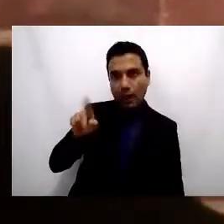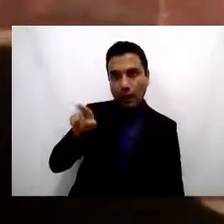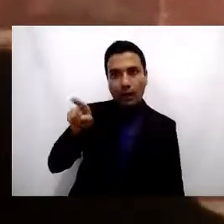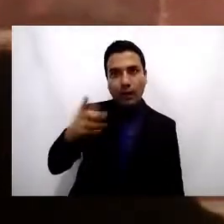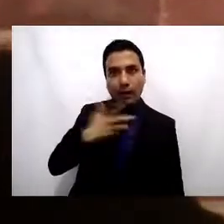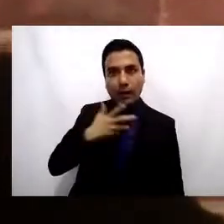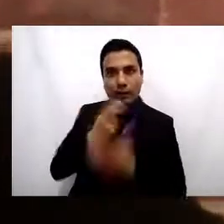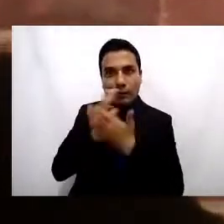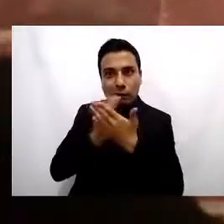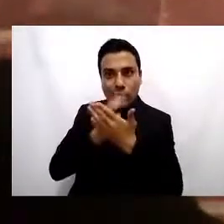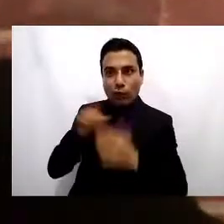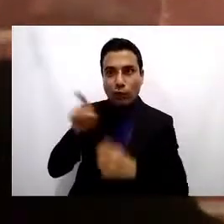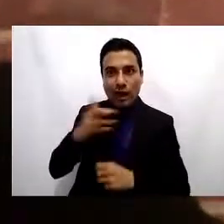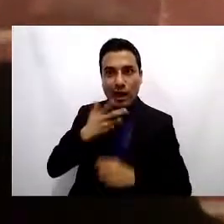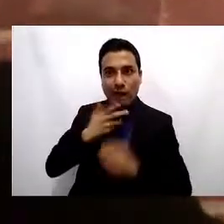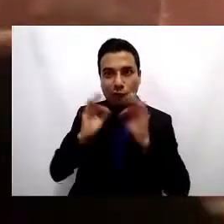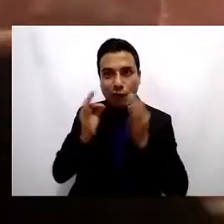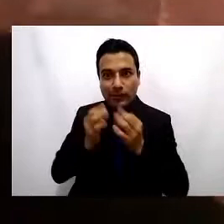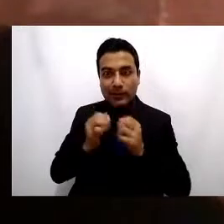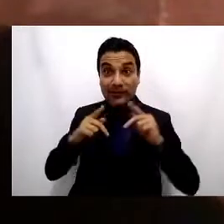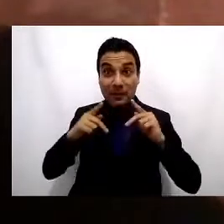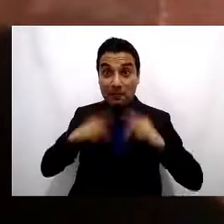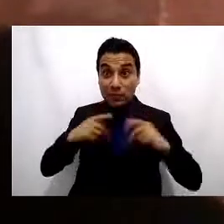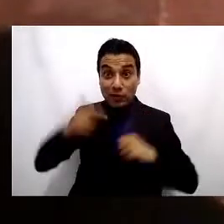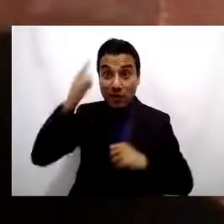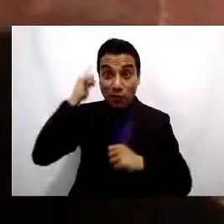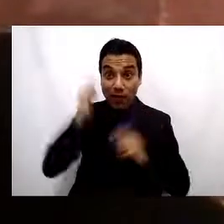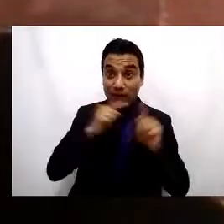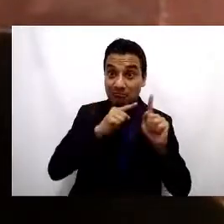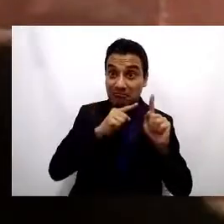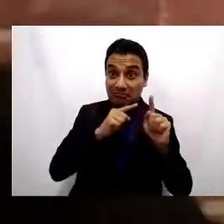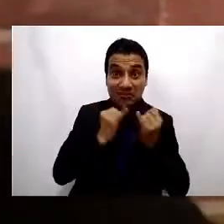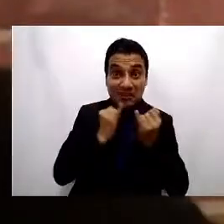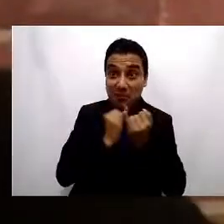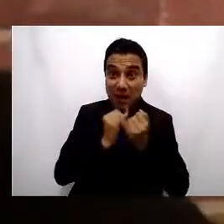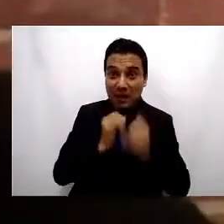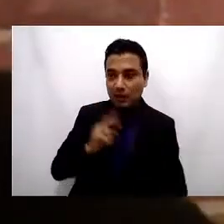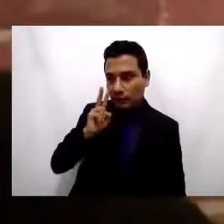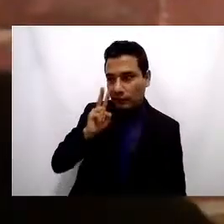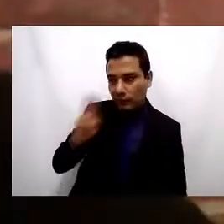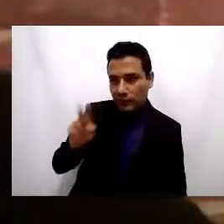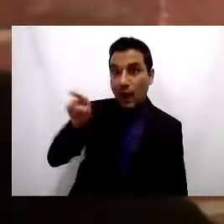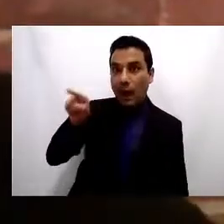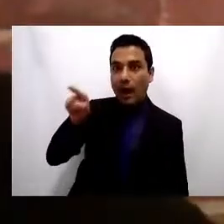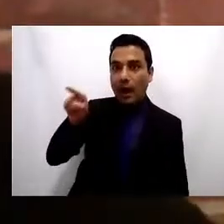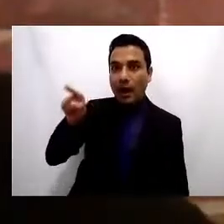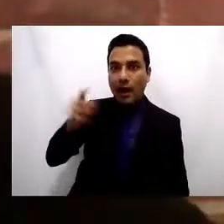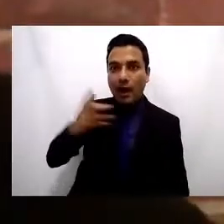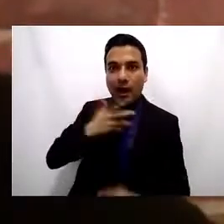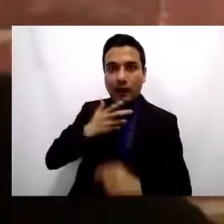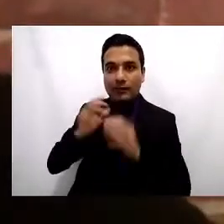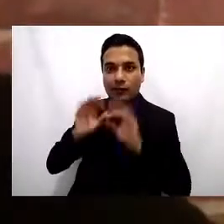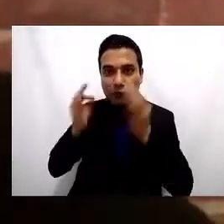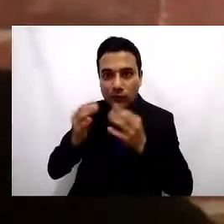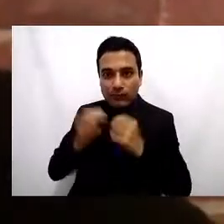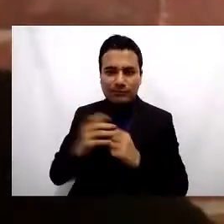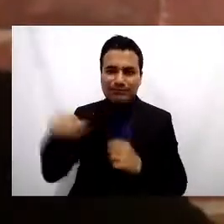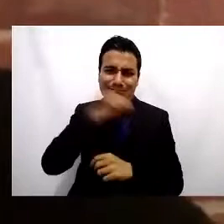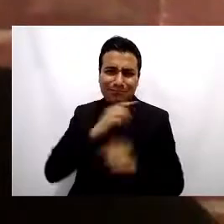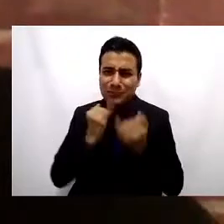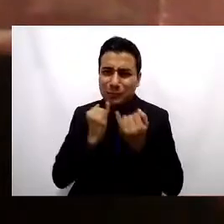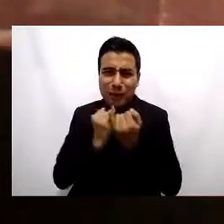cosas donde otro no ve. No es otra cosa que el acto pareidólico, pero también en la vida real, en la vida cotidiana,